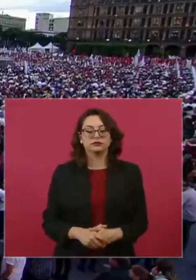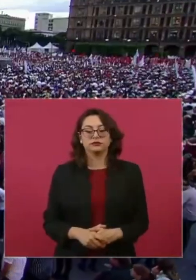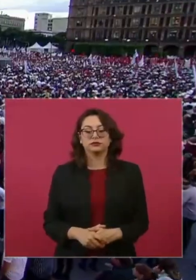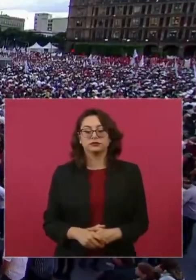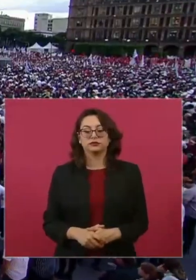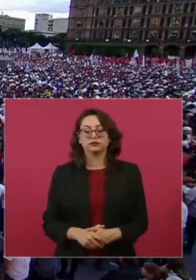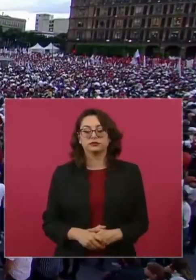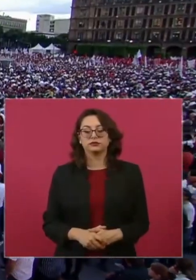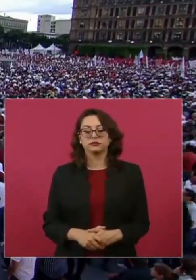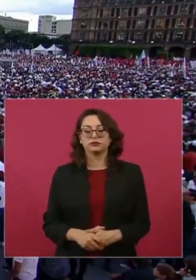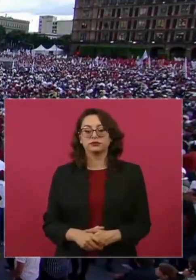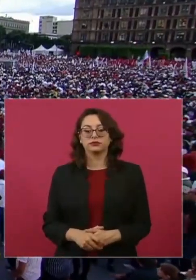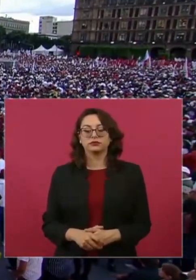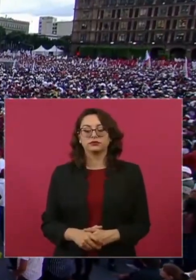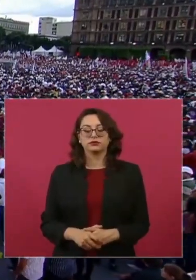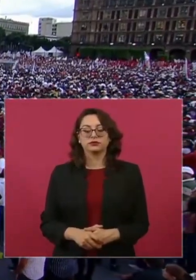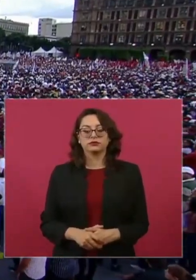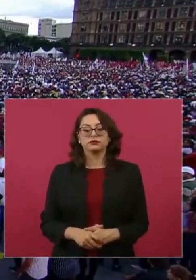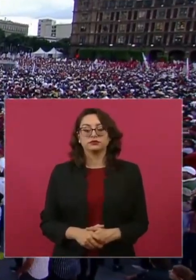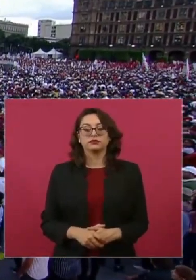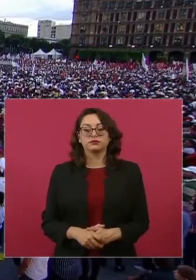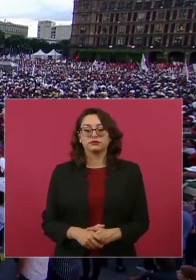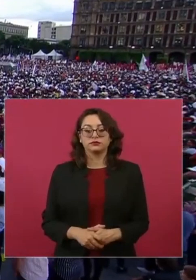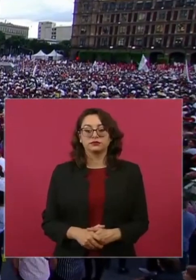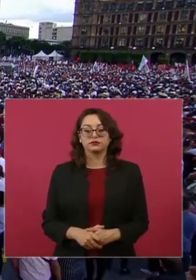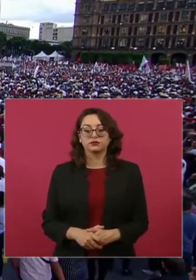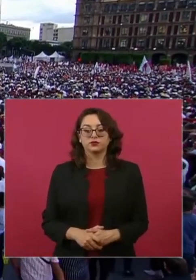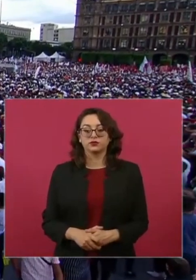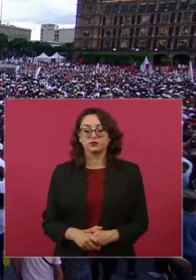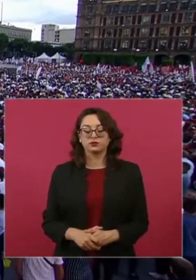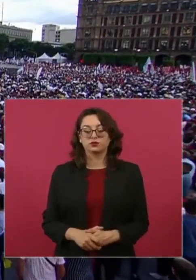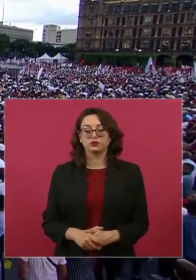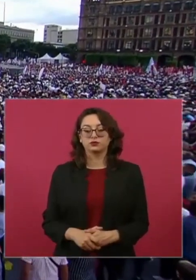estamos fomentando also, el deporte